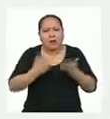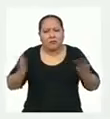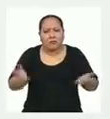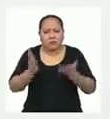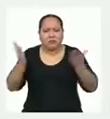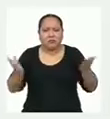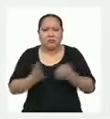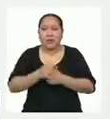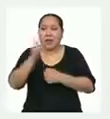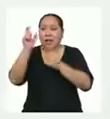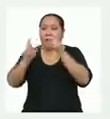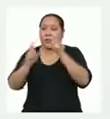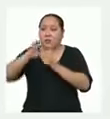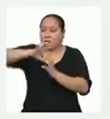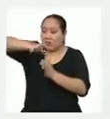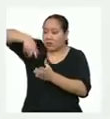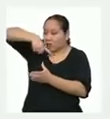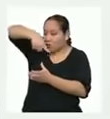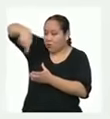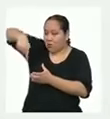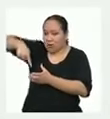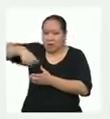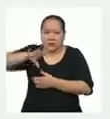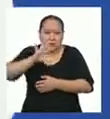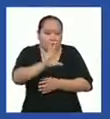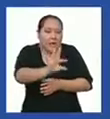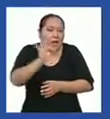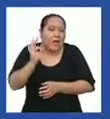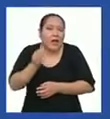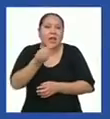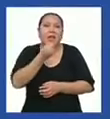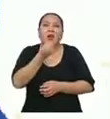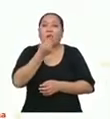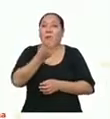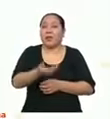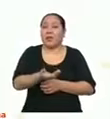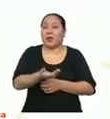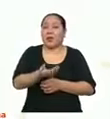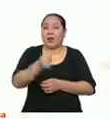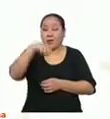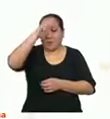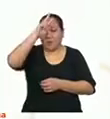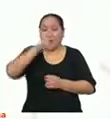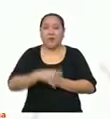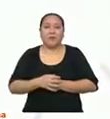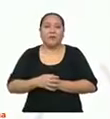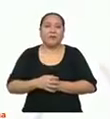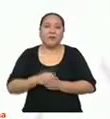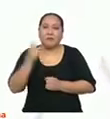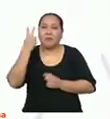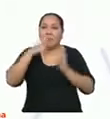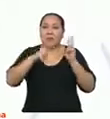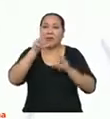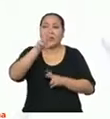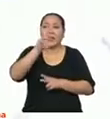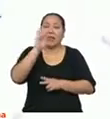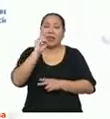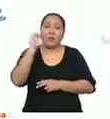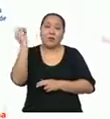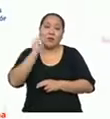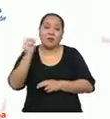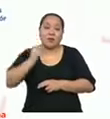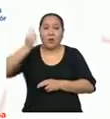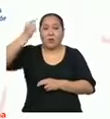las personas a nivel mundial prefieran la comida peruana? De acá sacamos que el 30% de las personas que